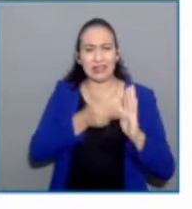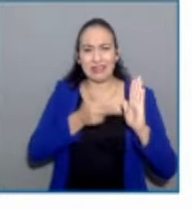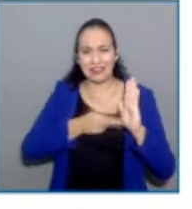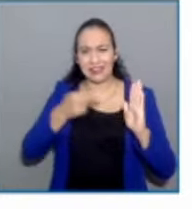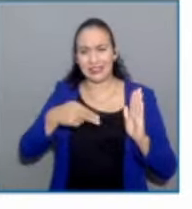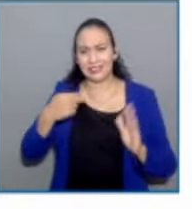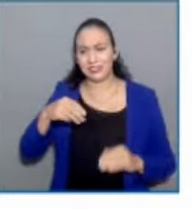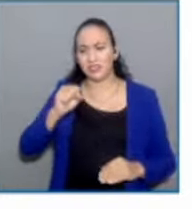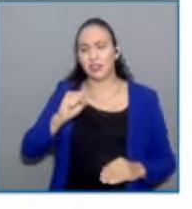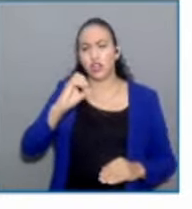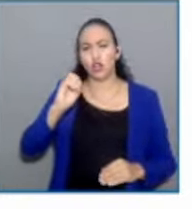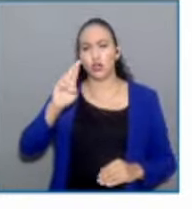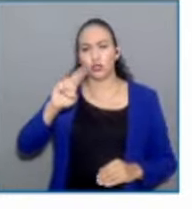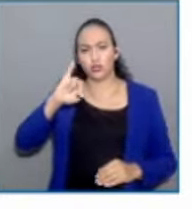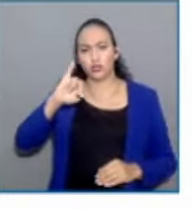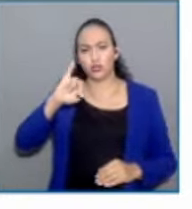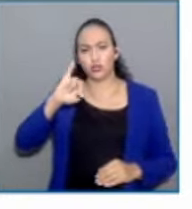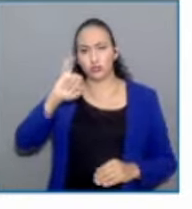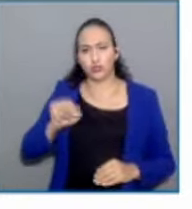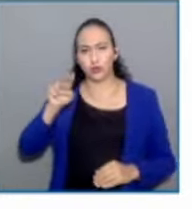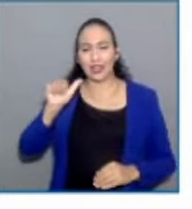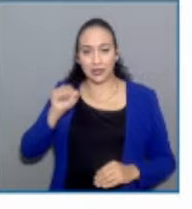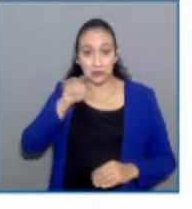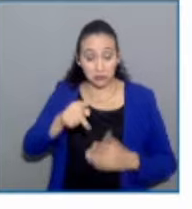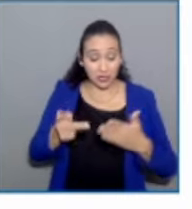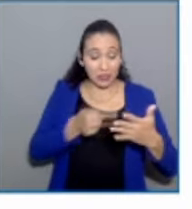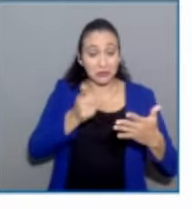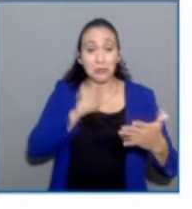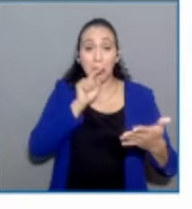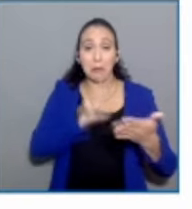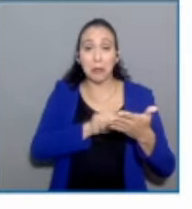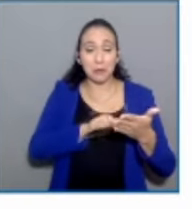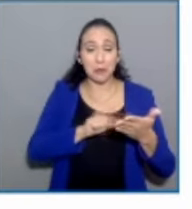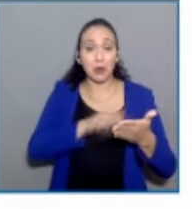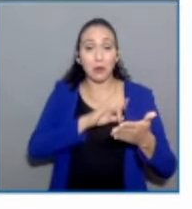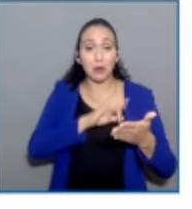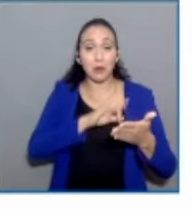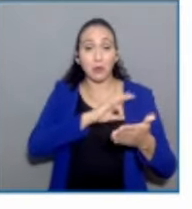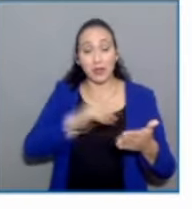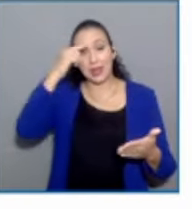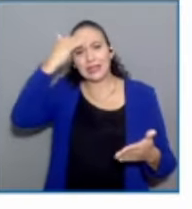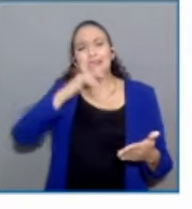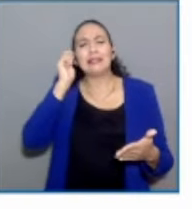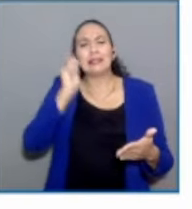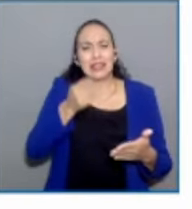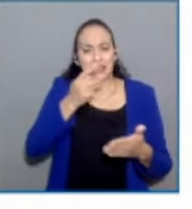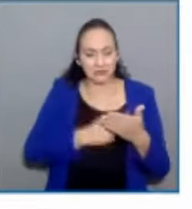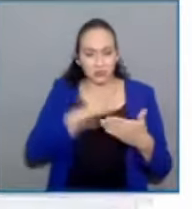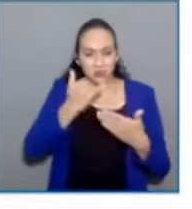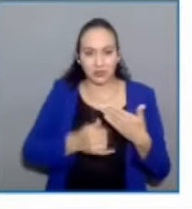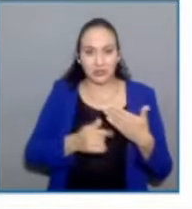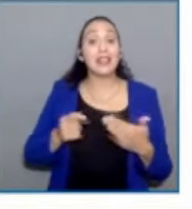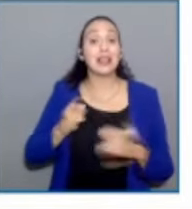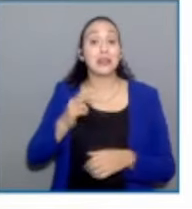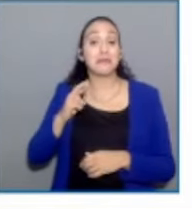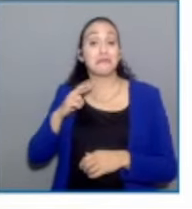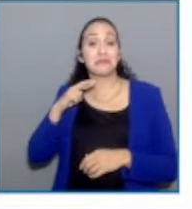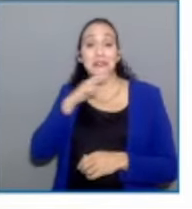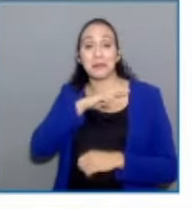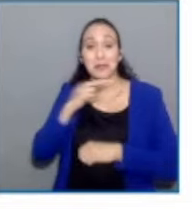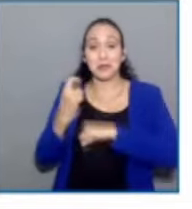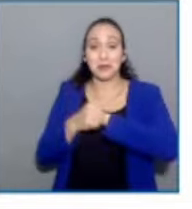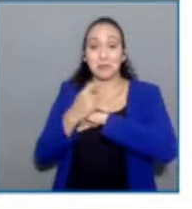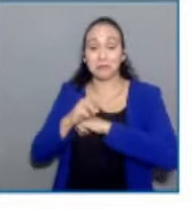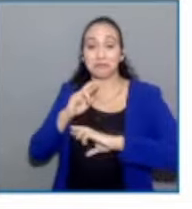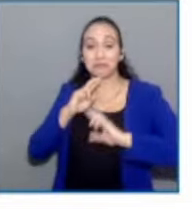analizará o cuál es la conclusión del proyecto a lo cual le responderá de una manera clara y sencilla sin